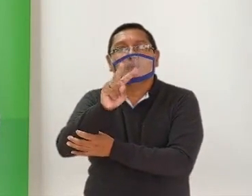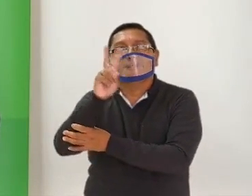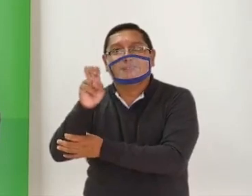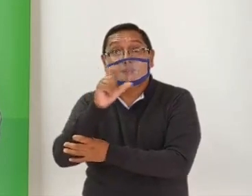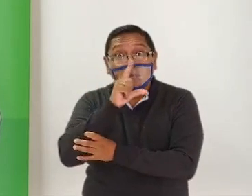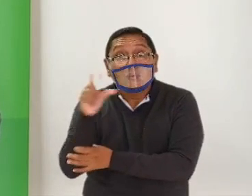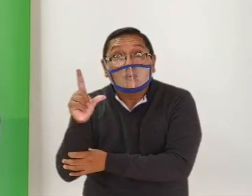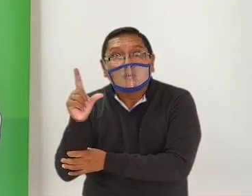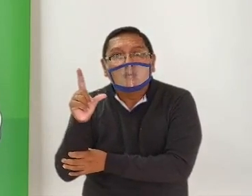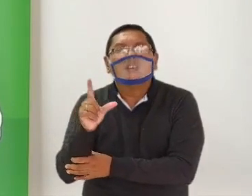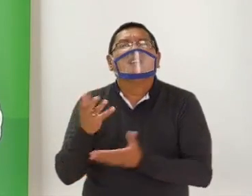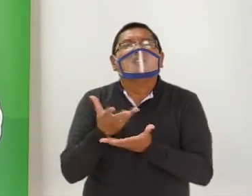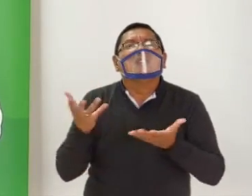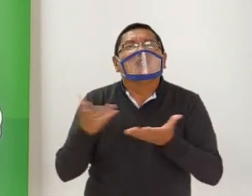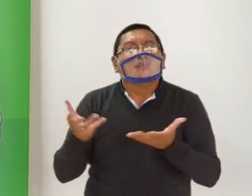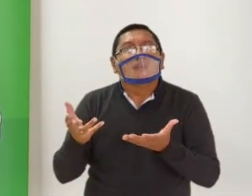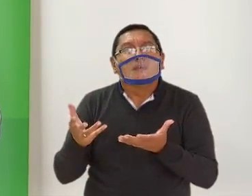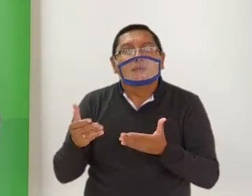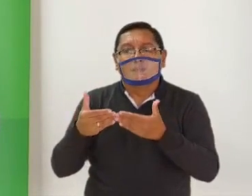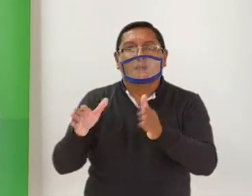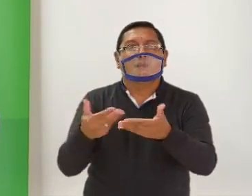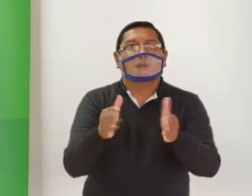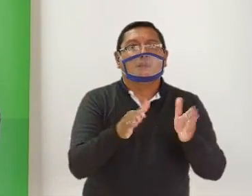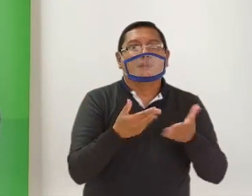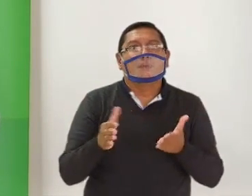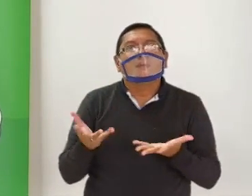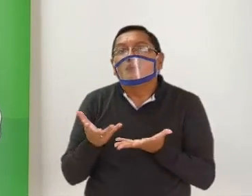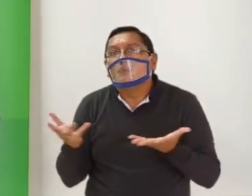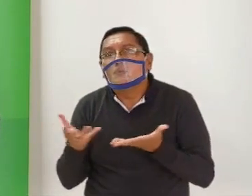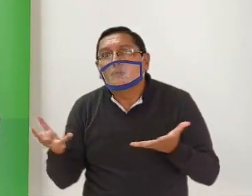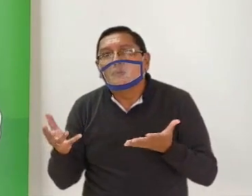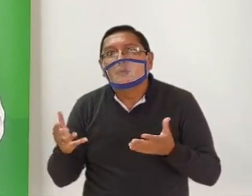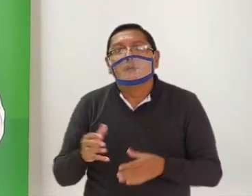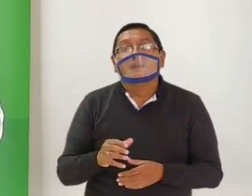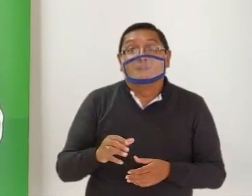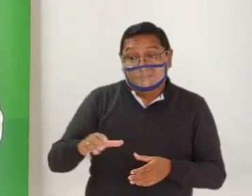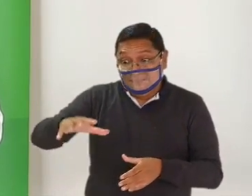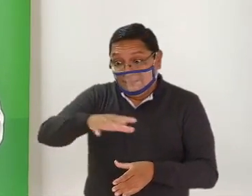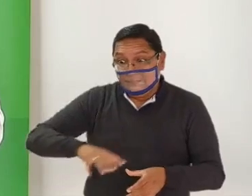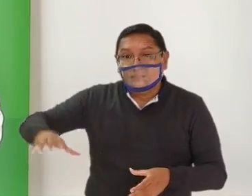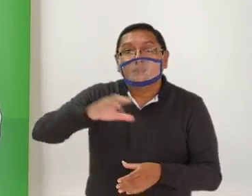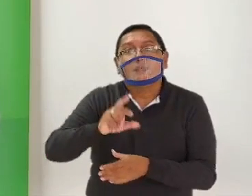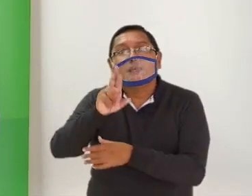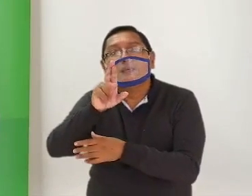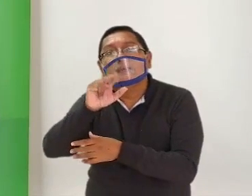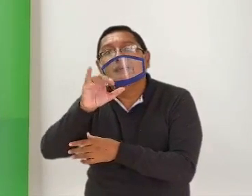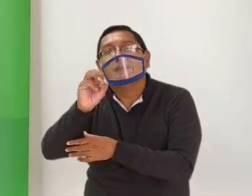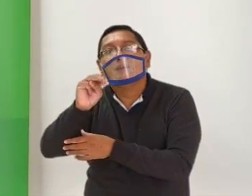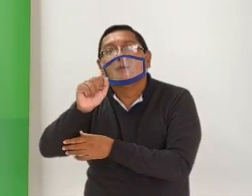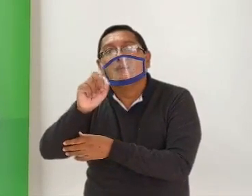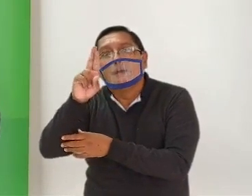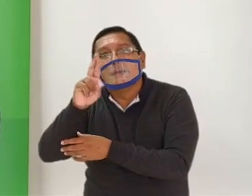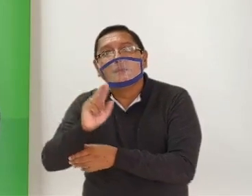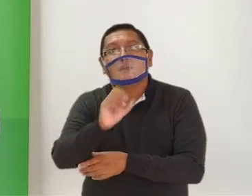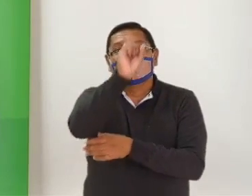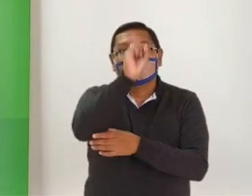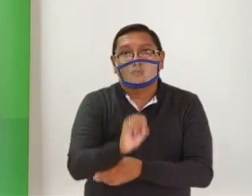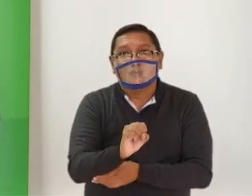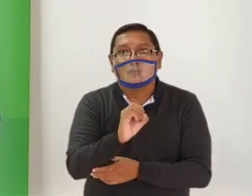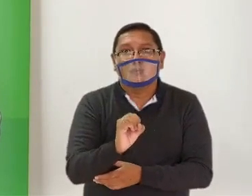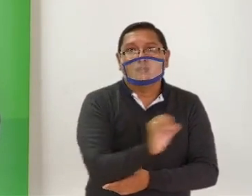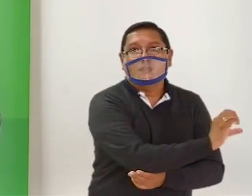julio abrirá los comercios especializados de las localidades de Río Mar y Suroccidente.